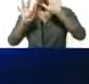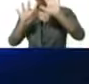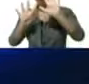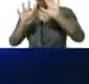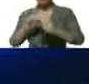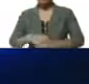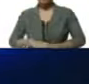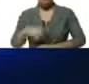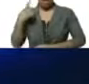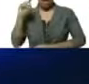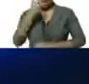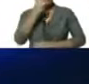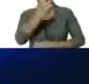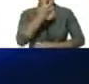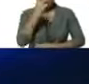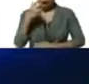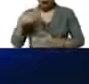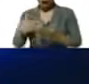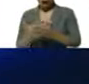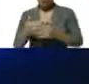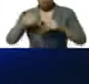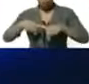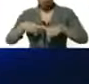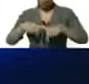61.859 y han sido visitadas a esta hora